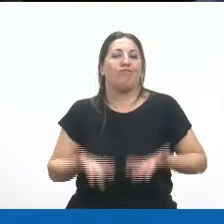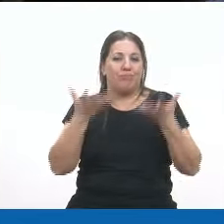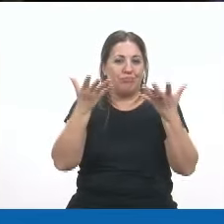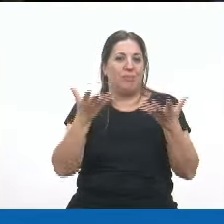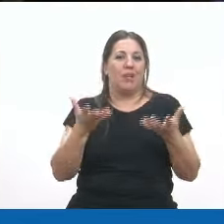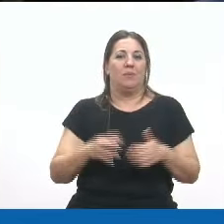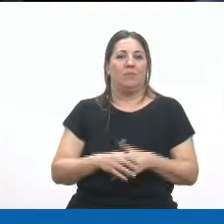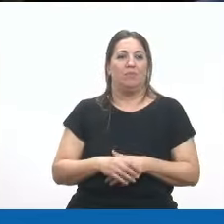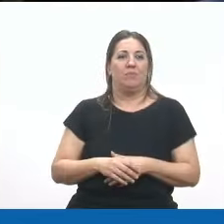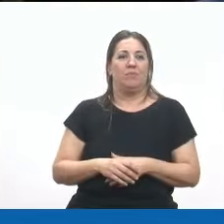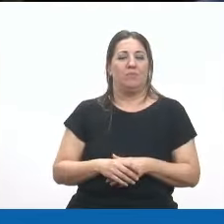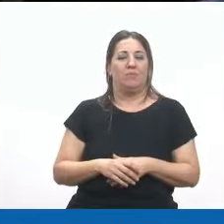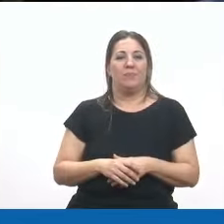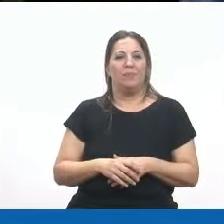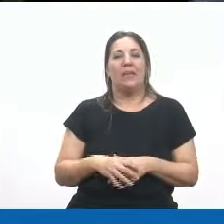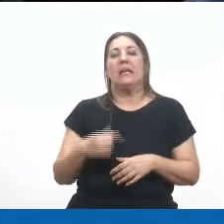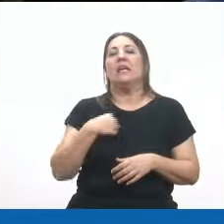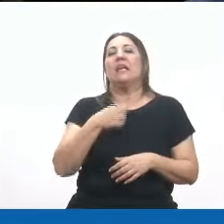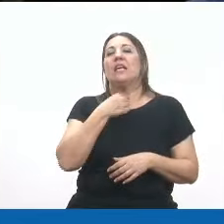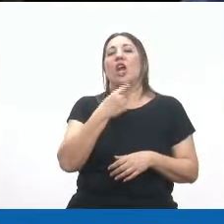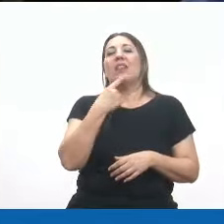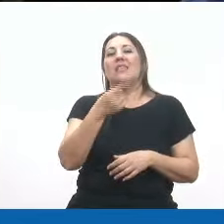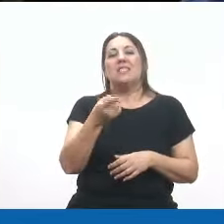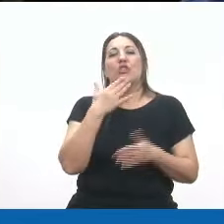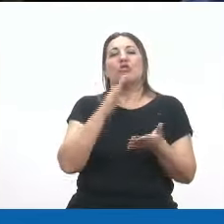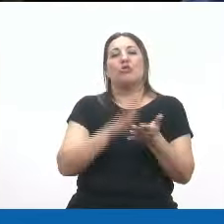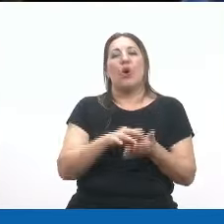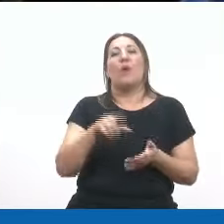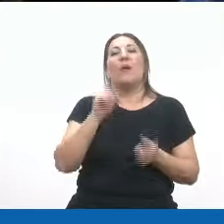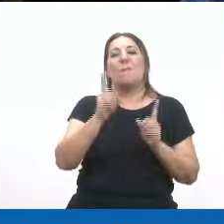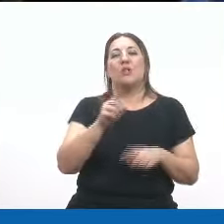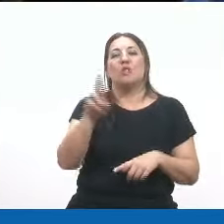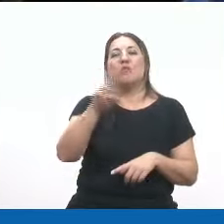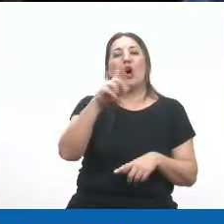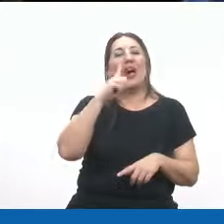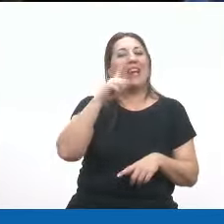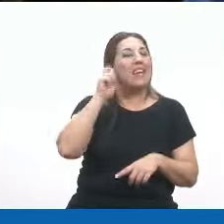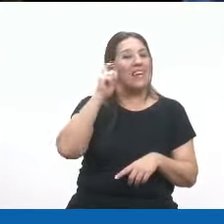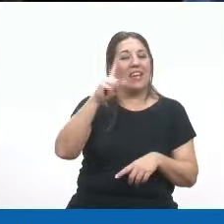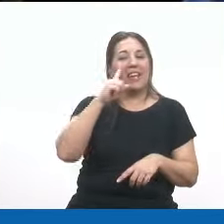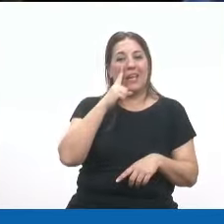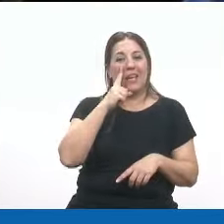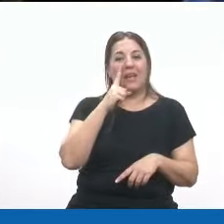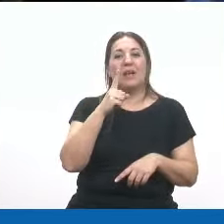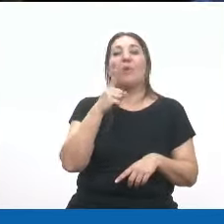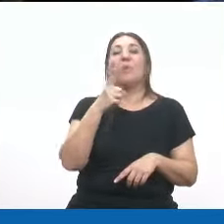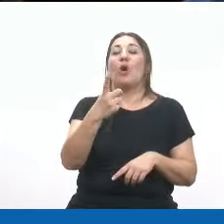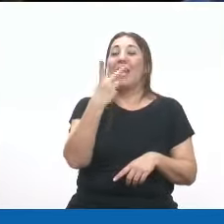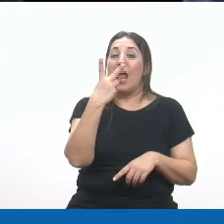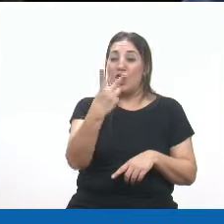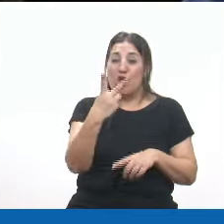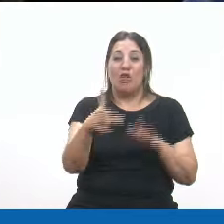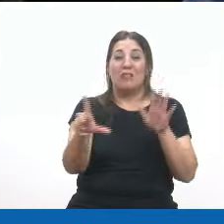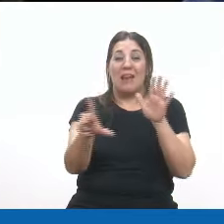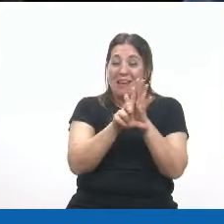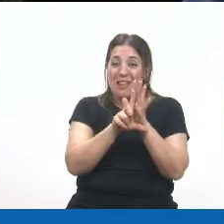a y quiero decir algo del rigi también del régimen de grandes inversiones porque las dos leyes están